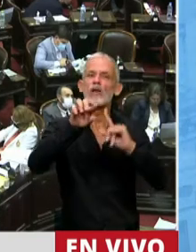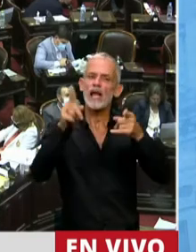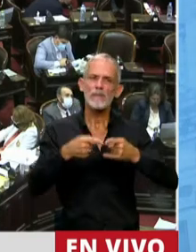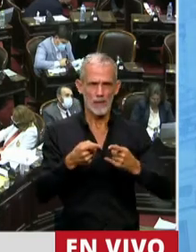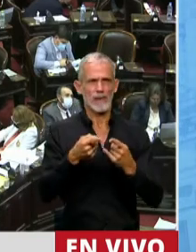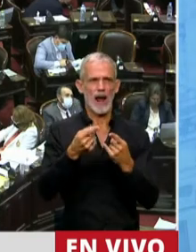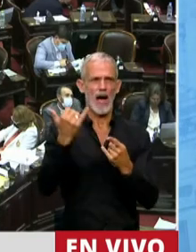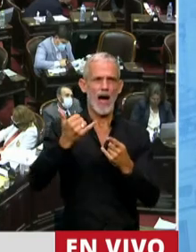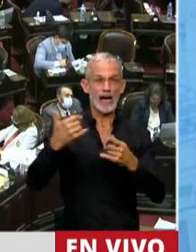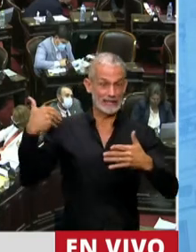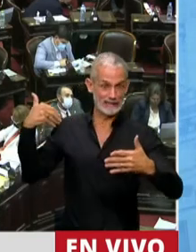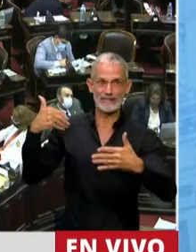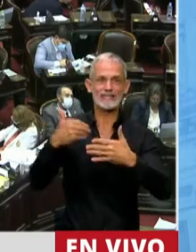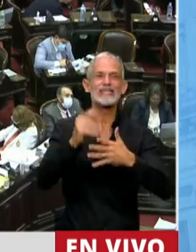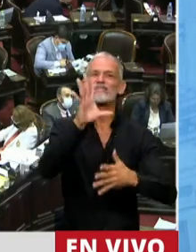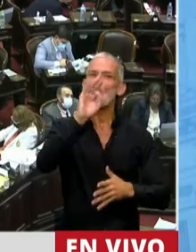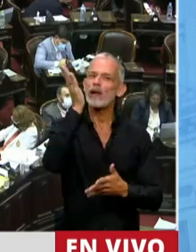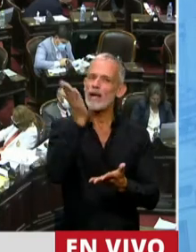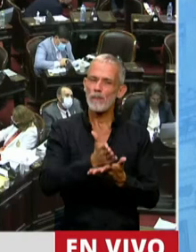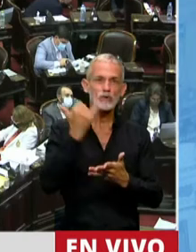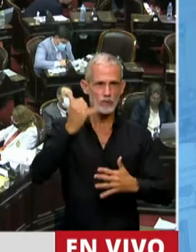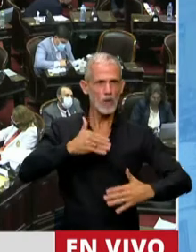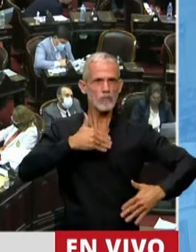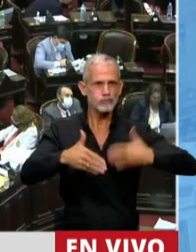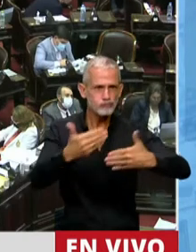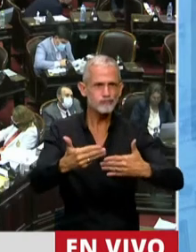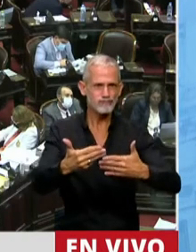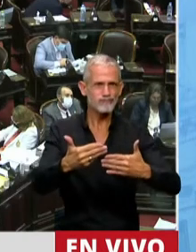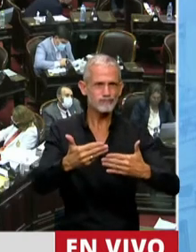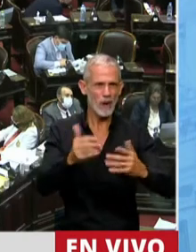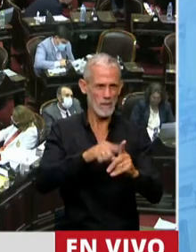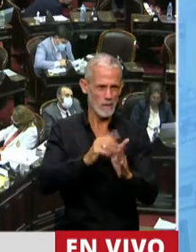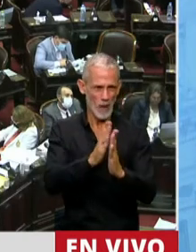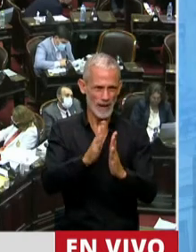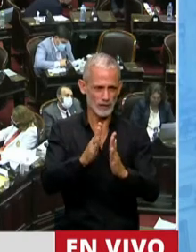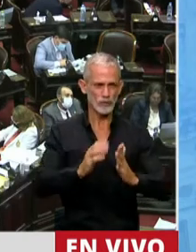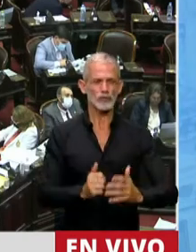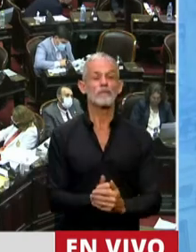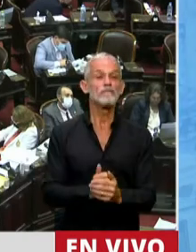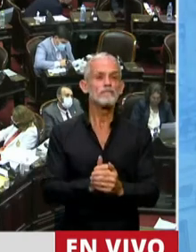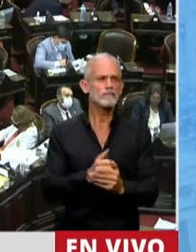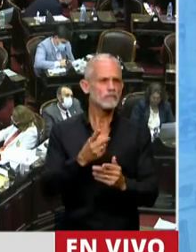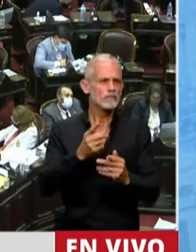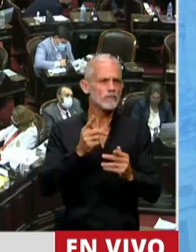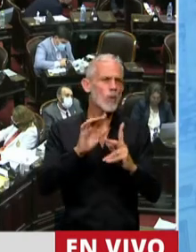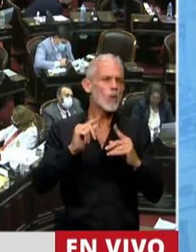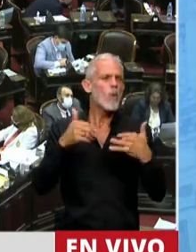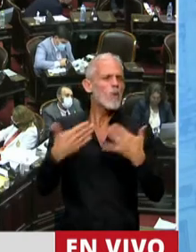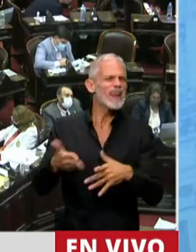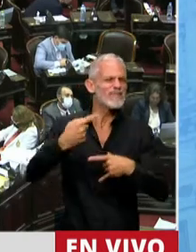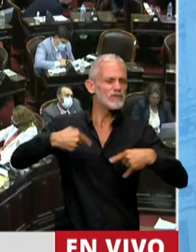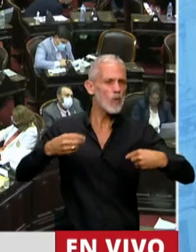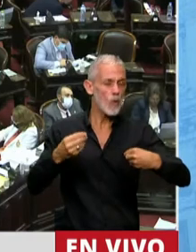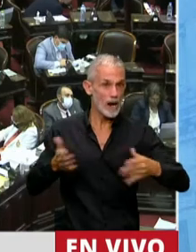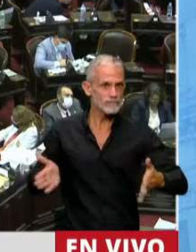que tengan no más de un 50% de avance en ese momento. Para citar algunos de estos beneficios